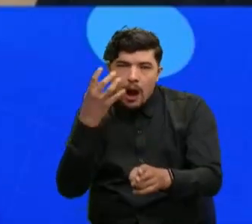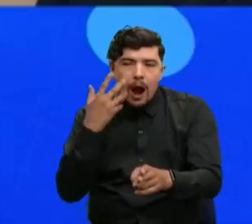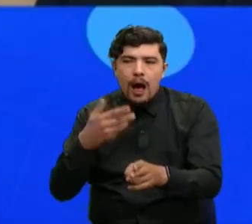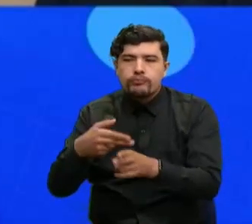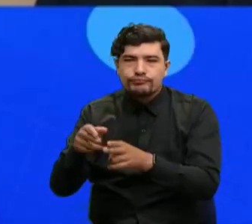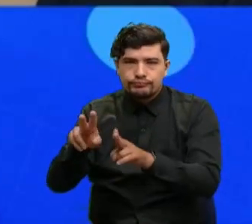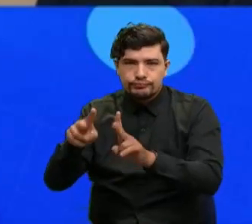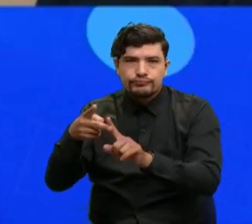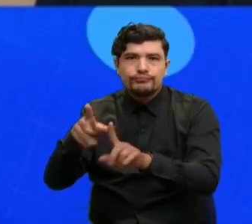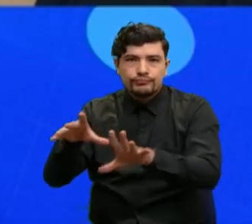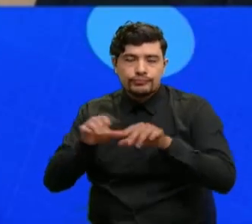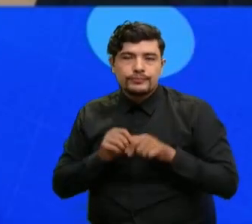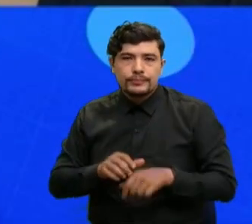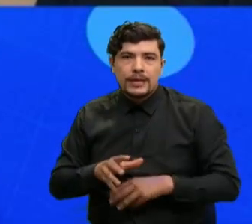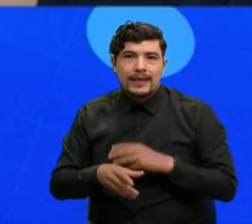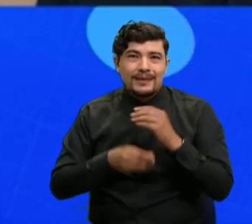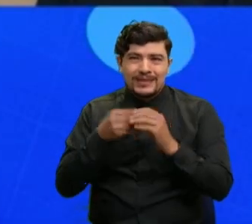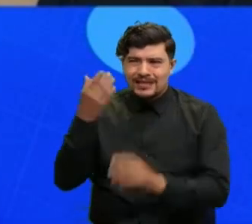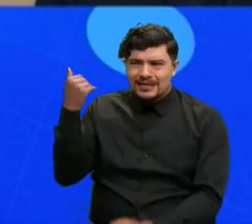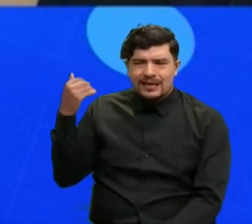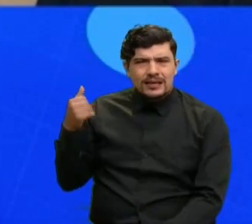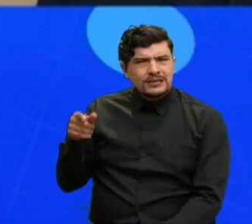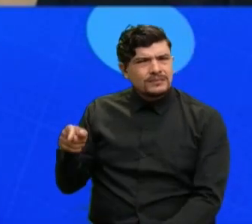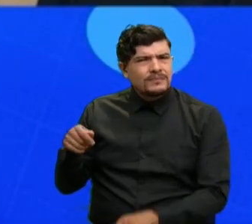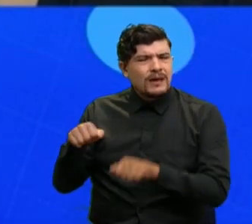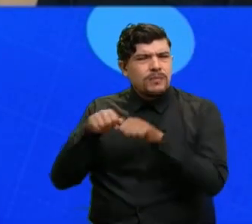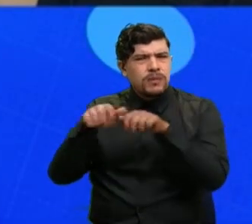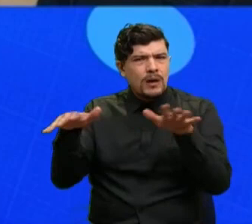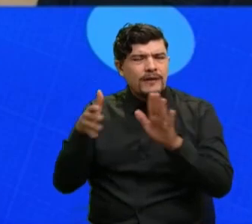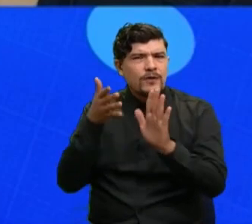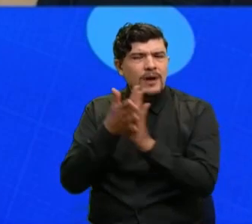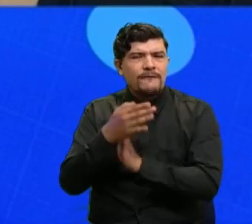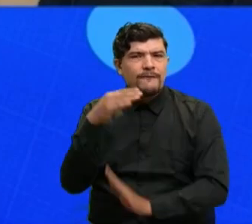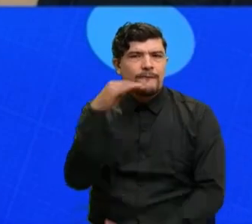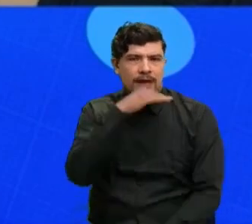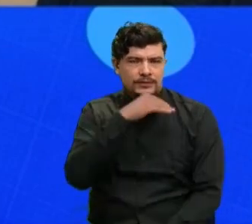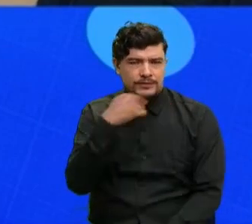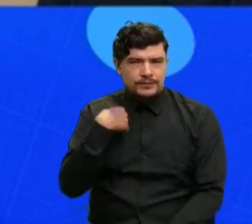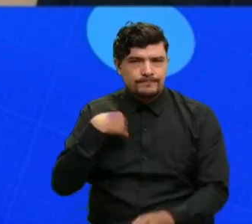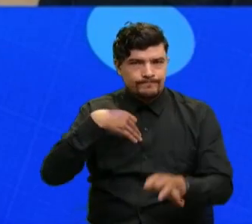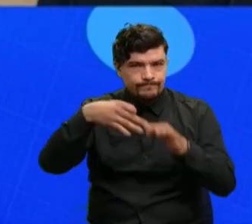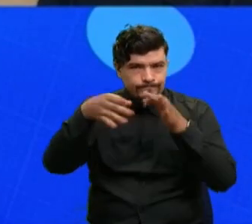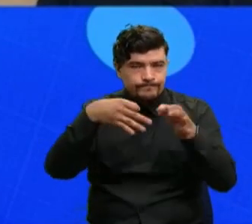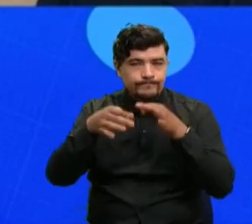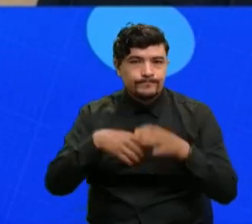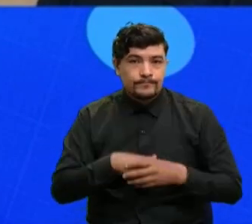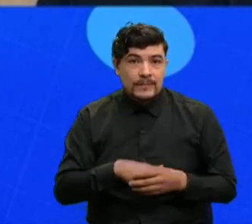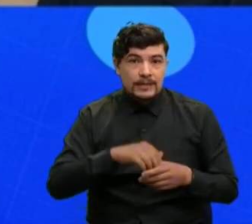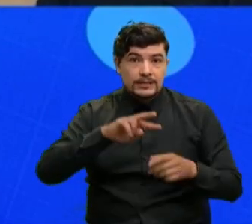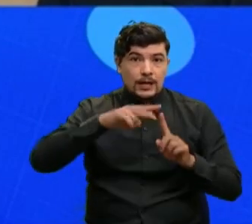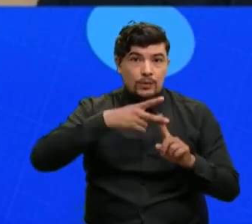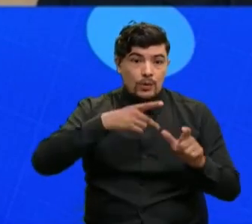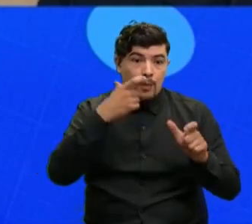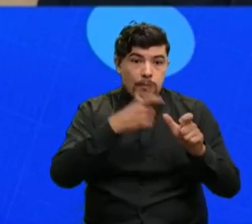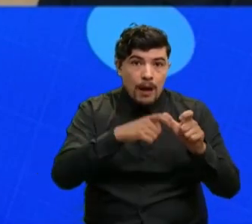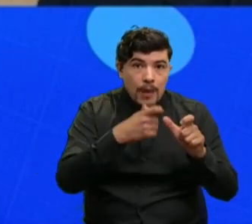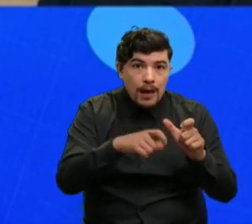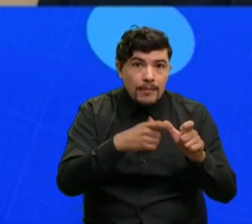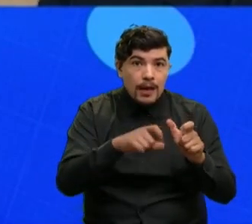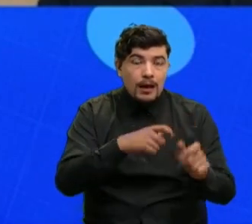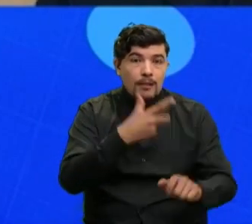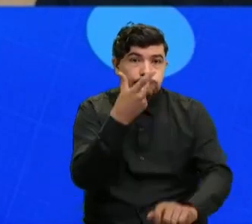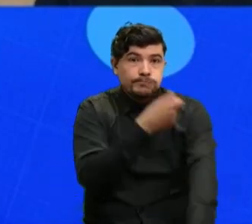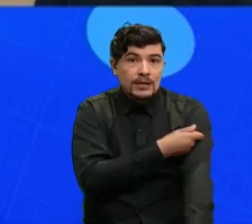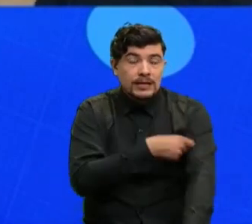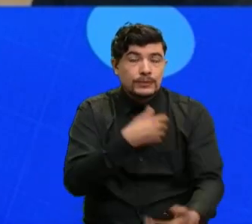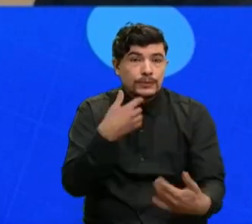presentó una pequeña desinformación, pero debo ser claro en que las personas que van para segunda dosis de Pfizer se la deben aplicar es a